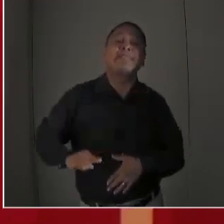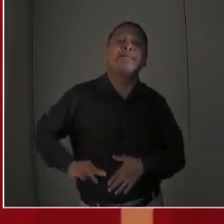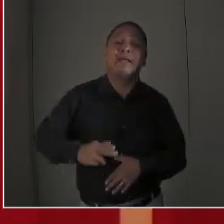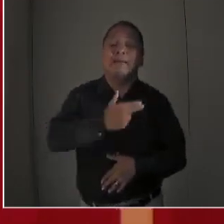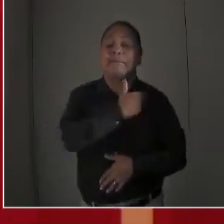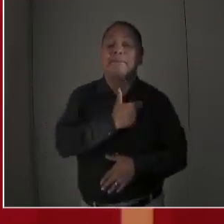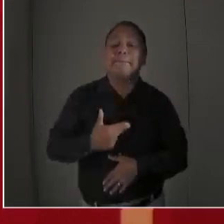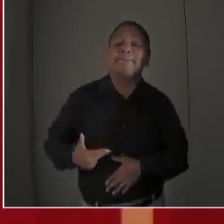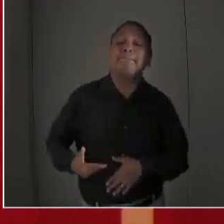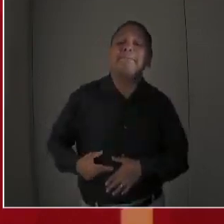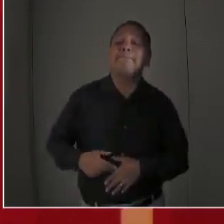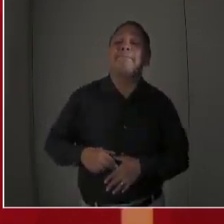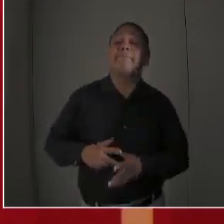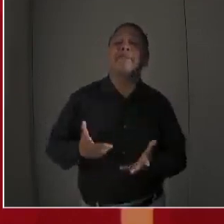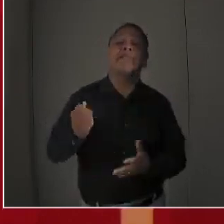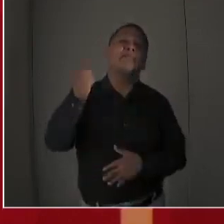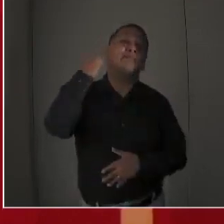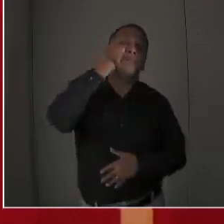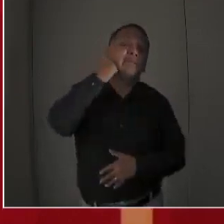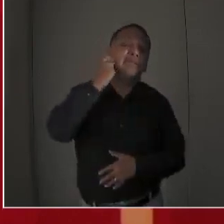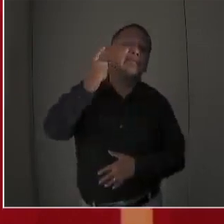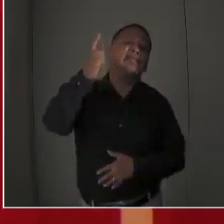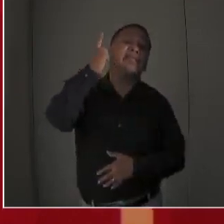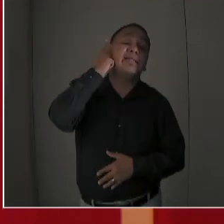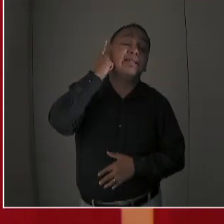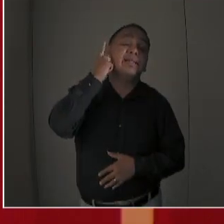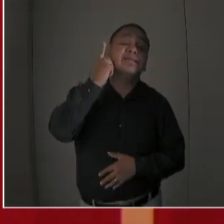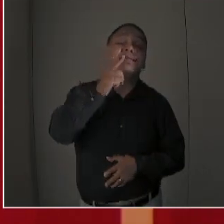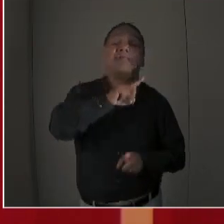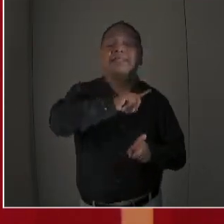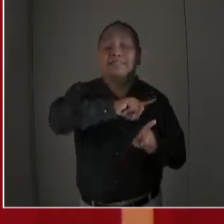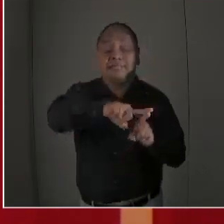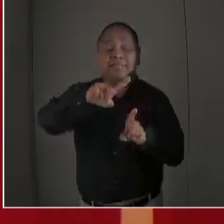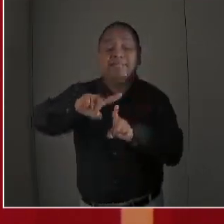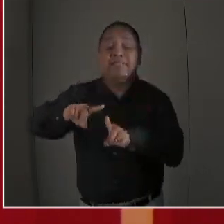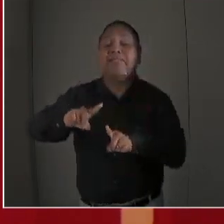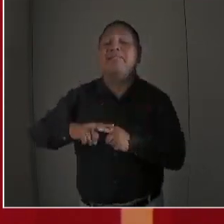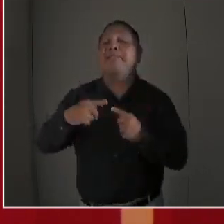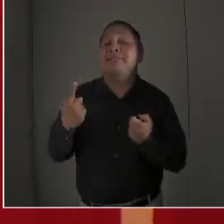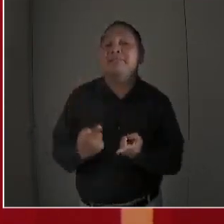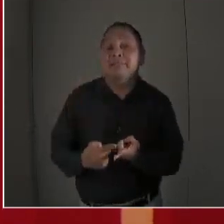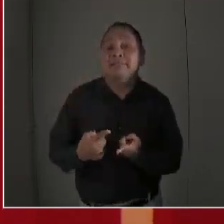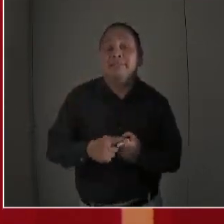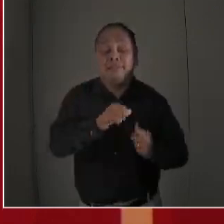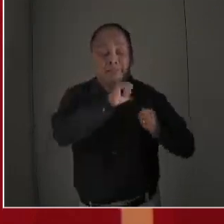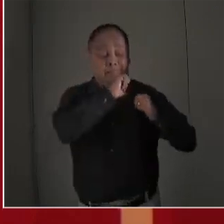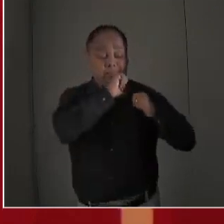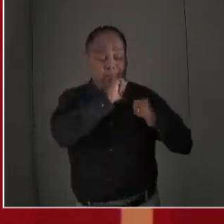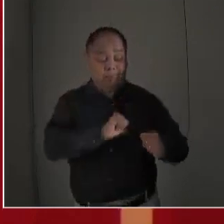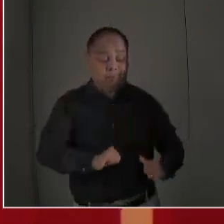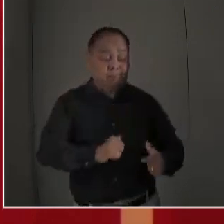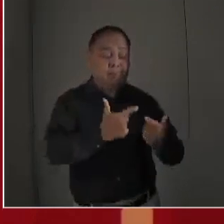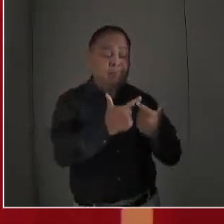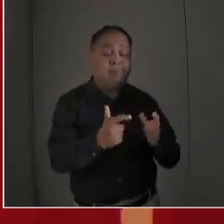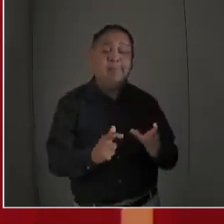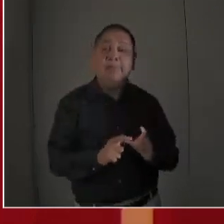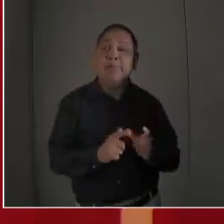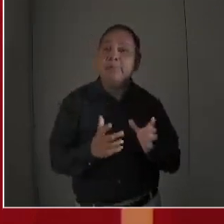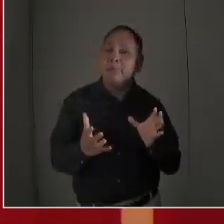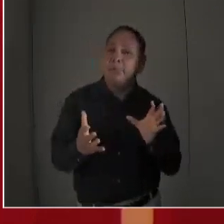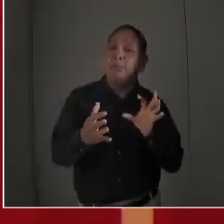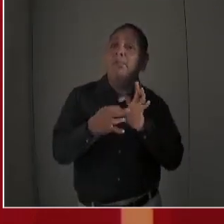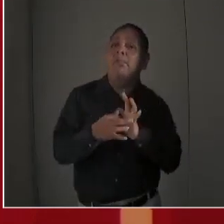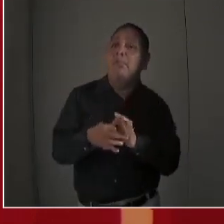locales, federales, senadores, todas las autoridades surgidas de nuestro movimiento para que